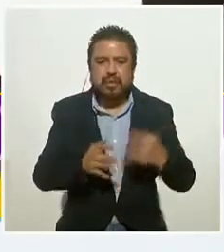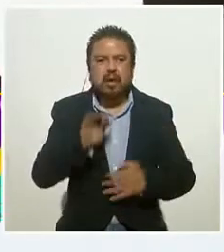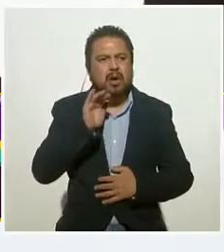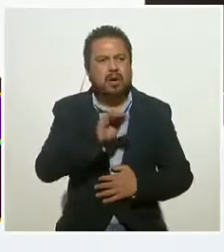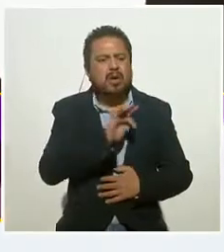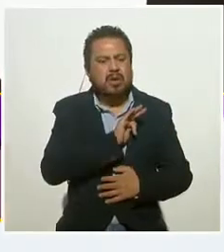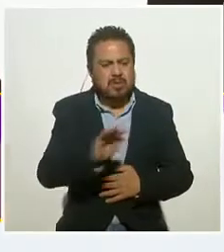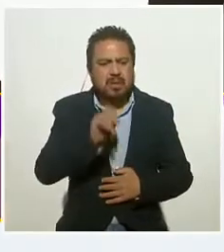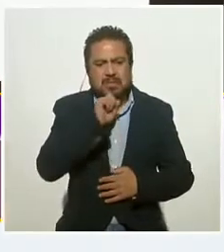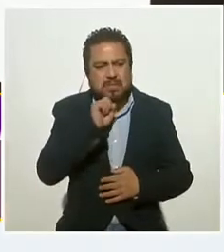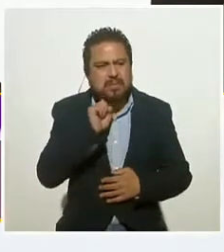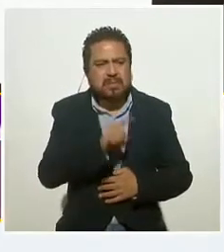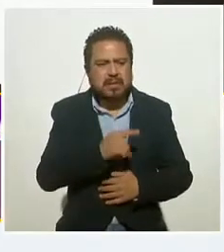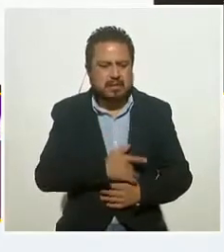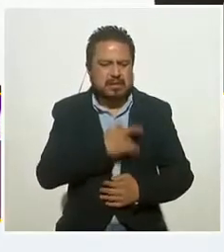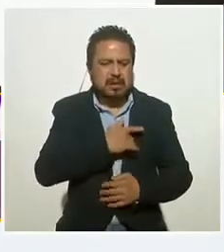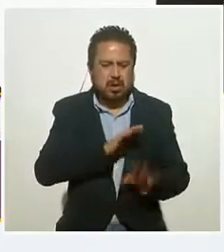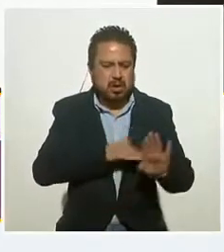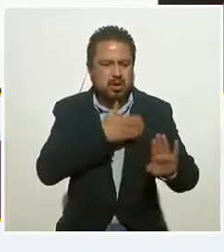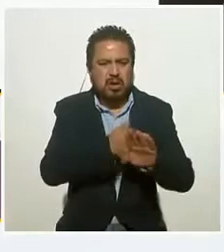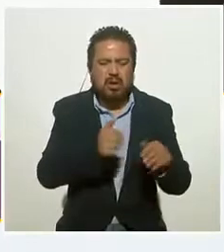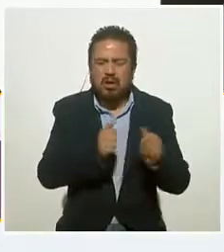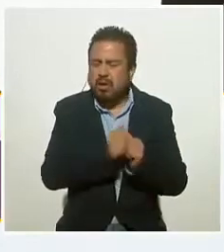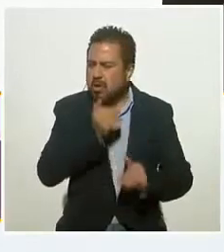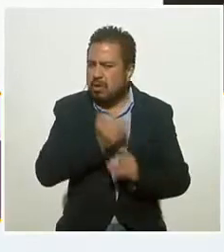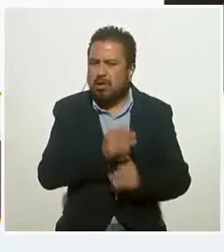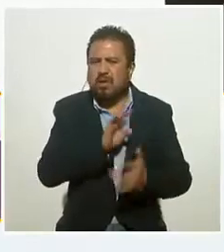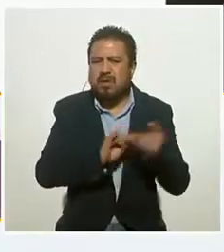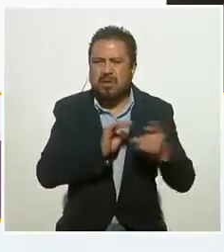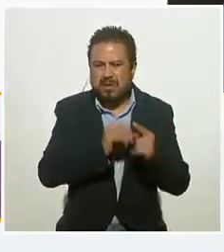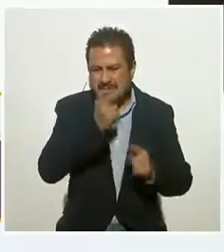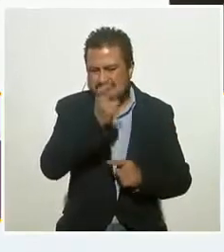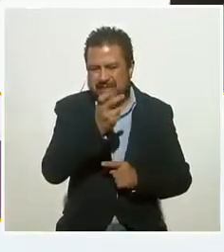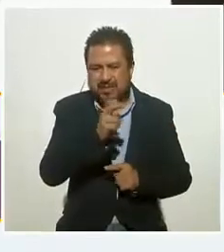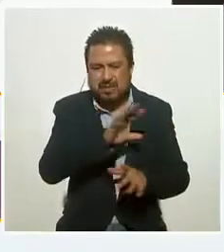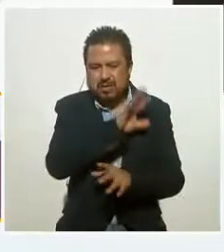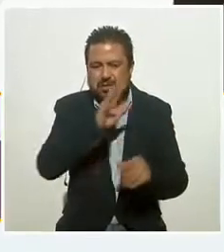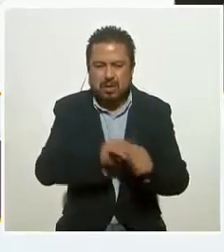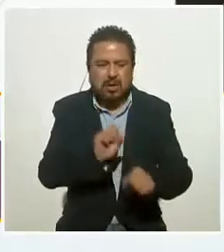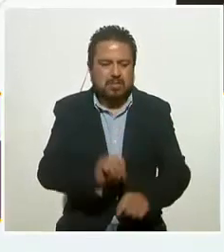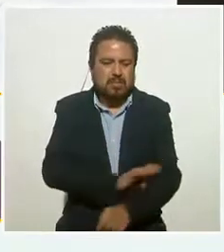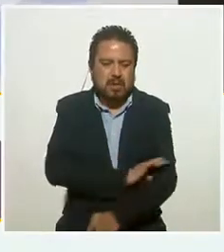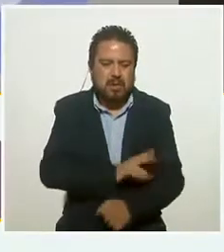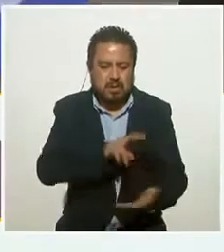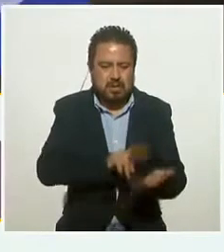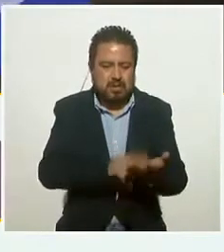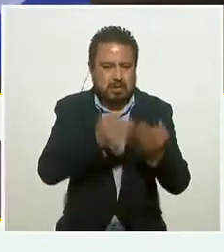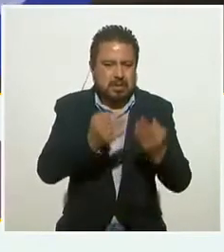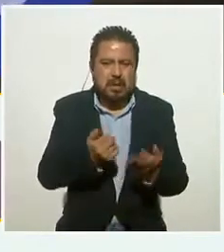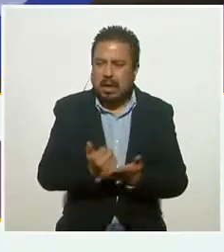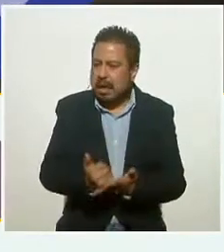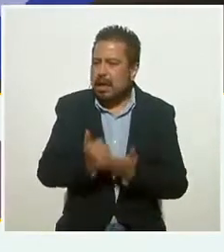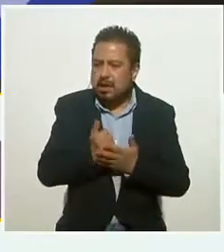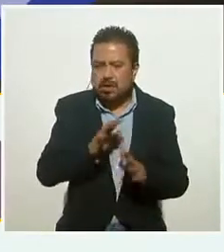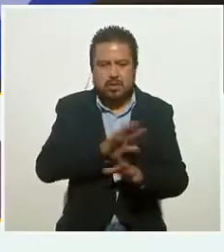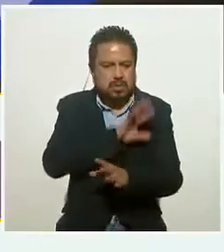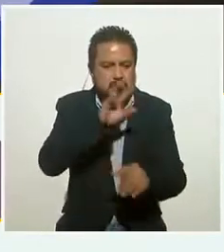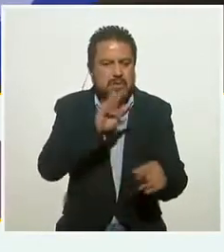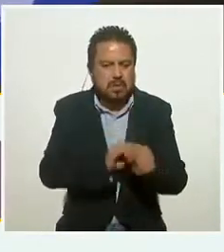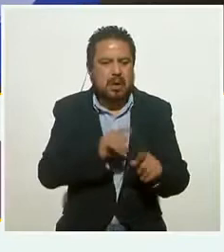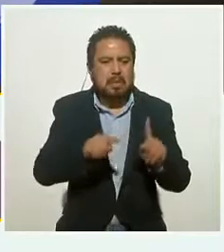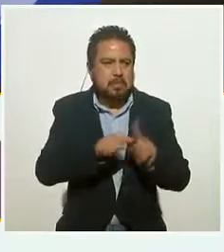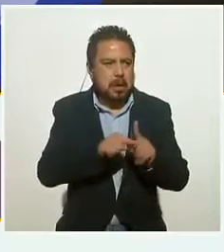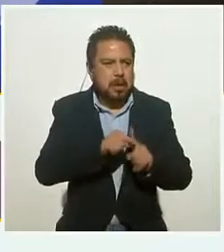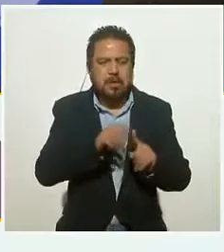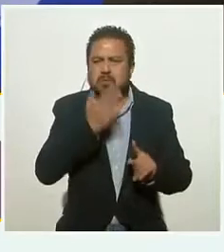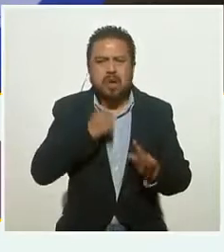podría ser también en el sentido contrario, por ejemplo, ahorita que lo dijiste, todas las emociones evidentemente nos ayudan, todas son positivas, no